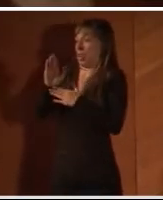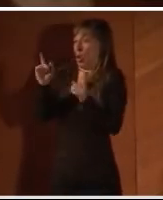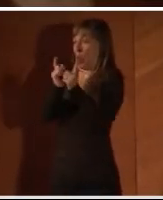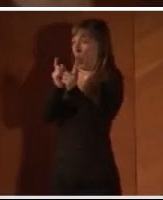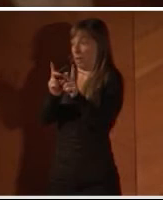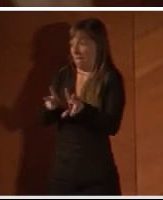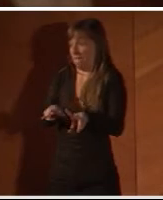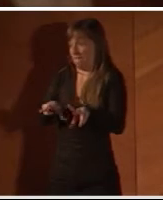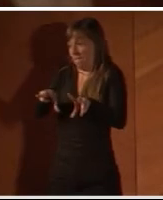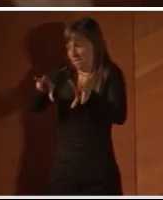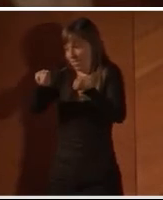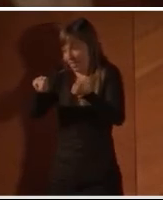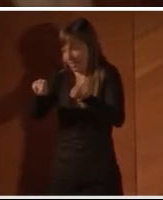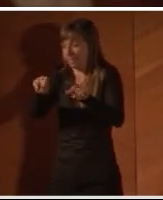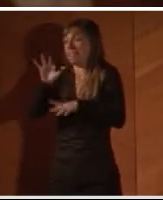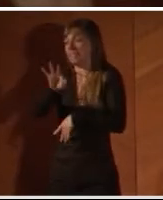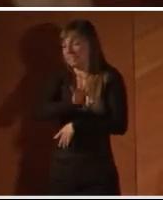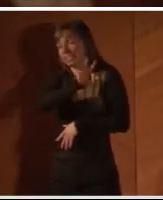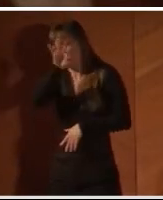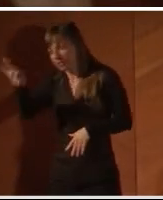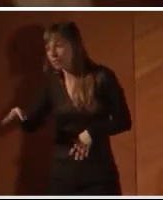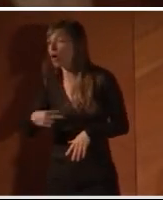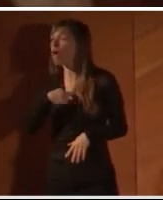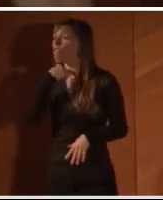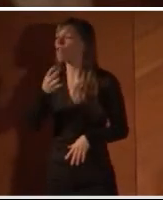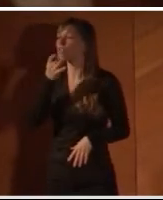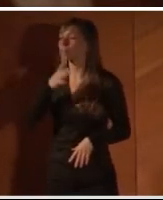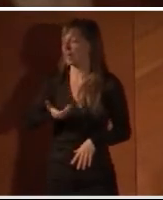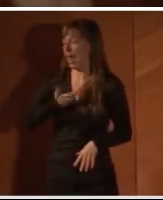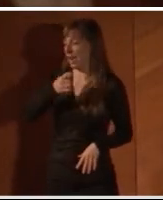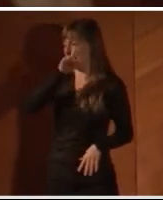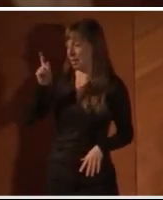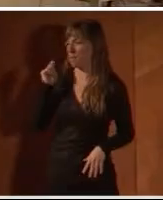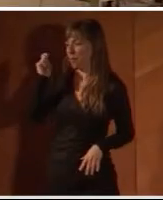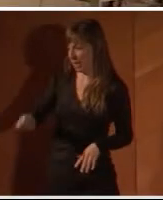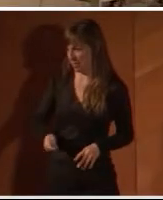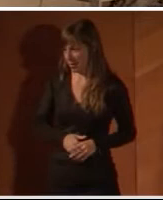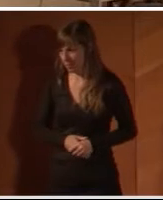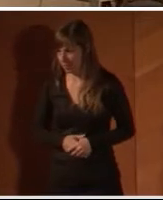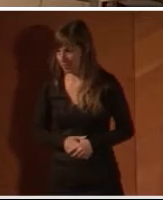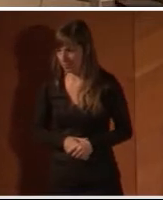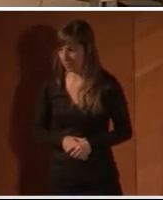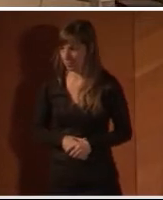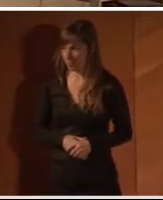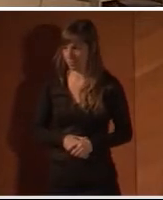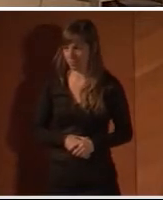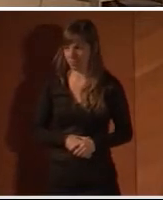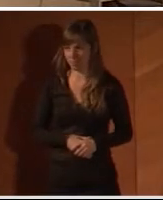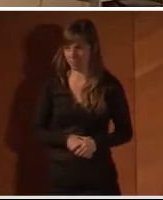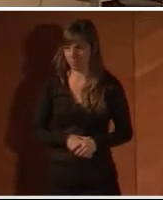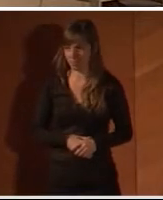es el portal de participación ciudadana, toma la palabra la alcaldesa de Madrid, Manuela Calmena.